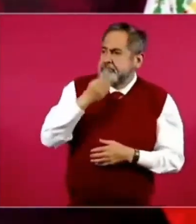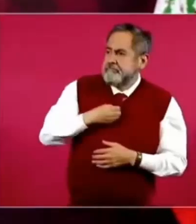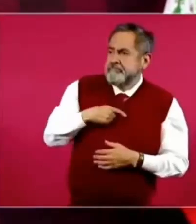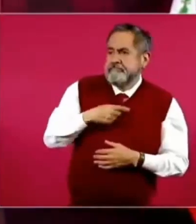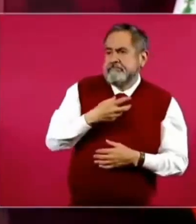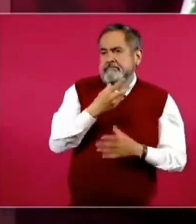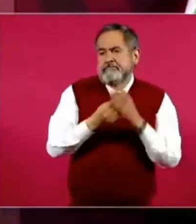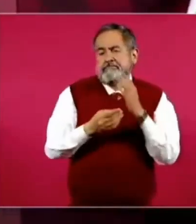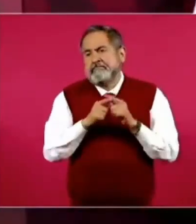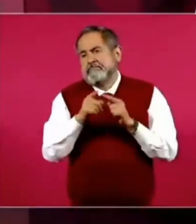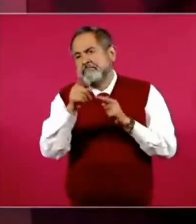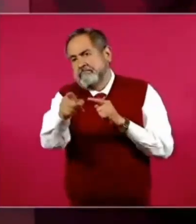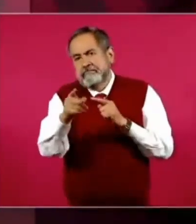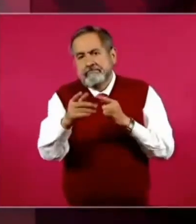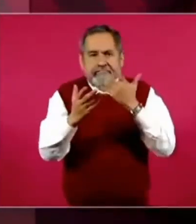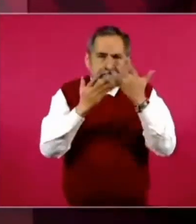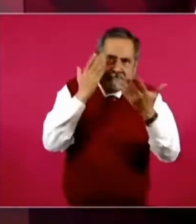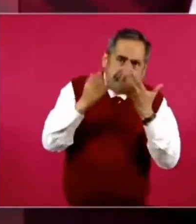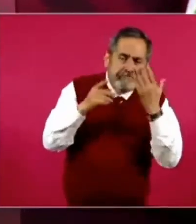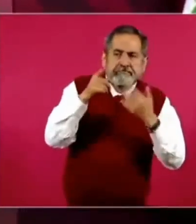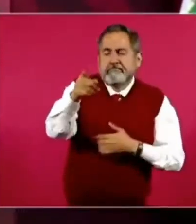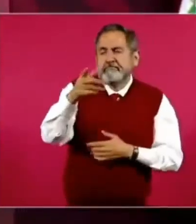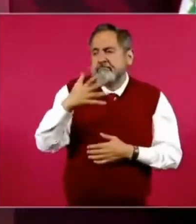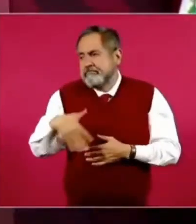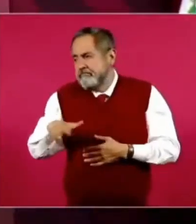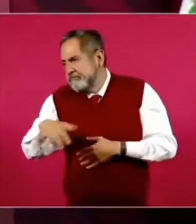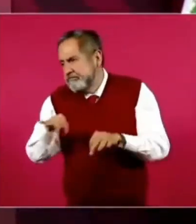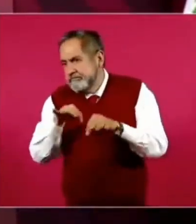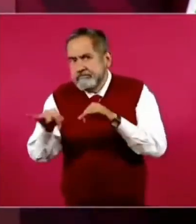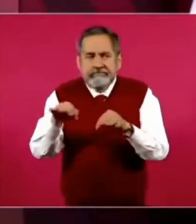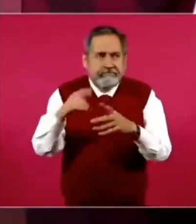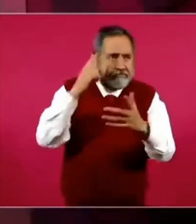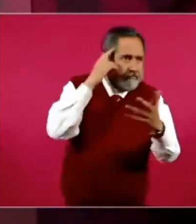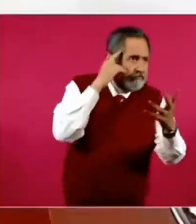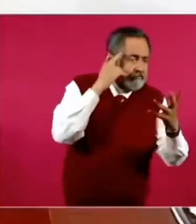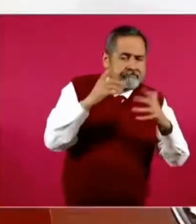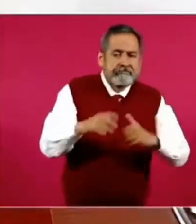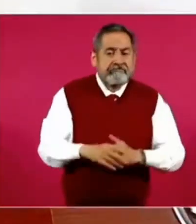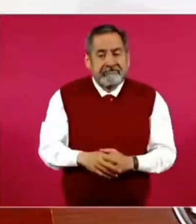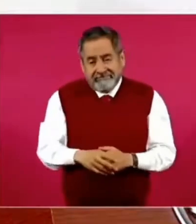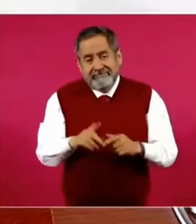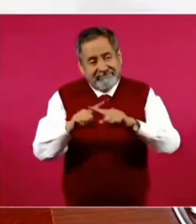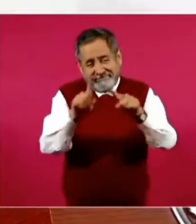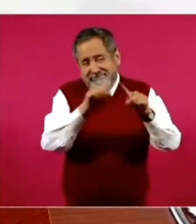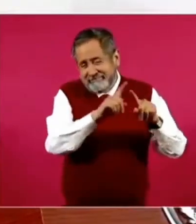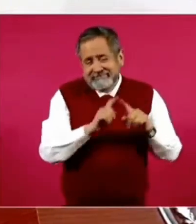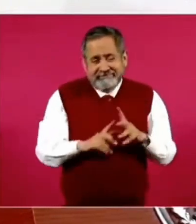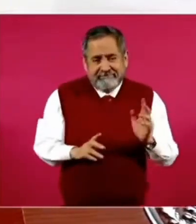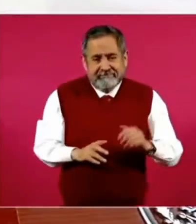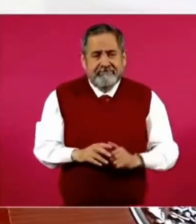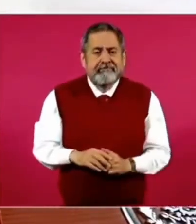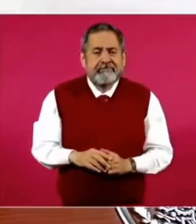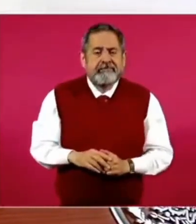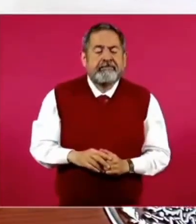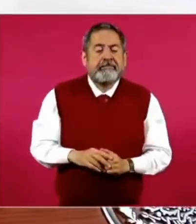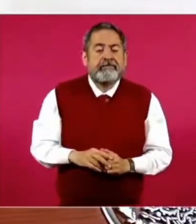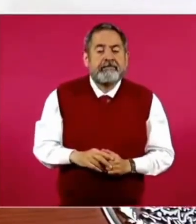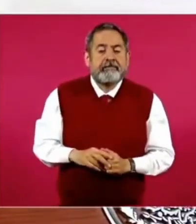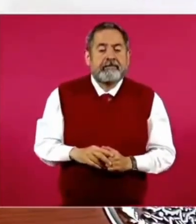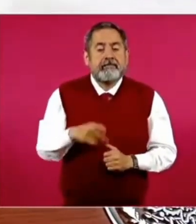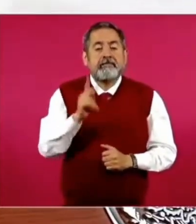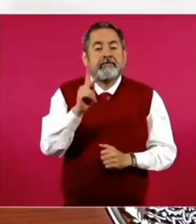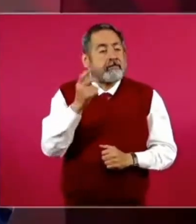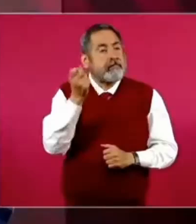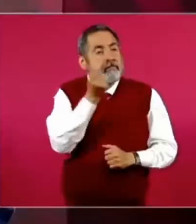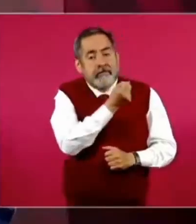a seguir estudiando, a buscar trabajo, pero hay muchos que